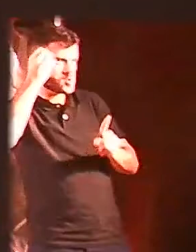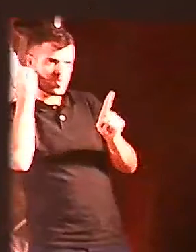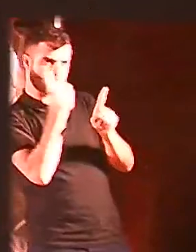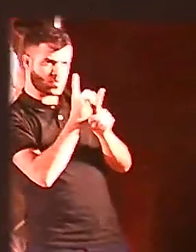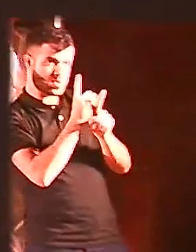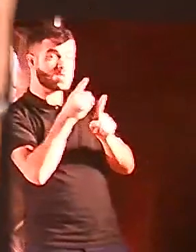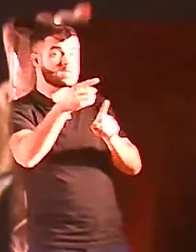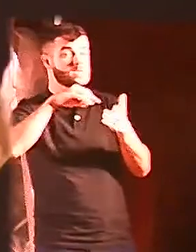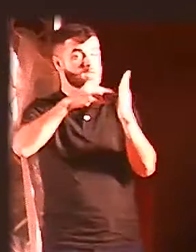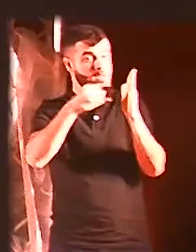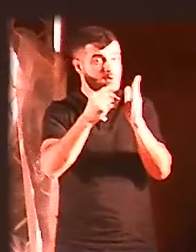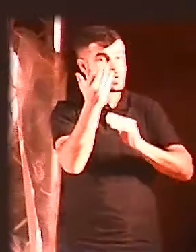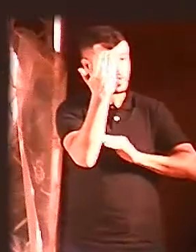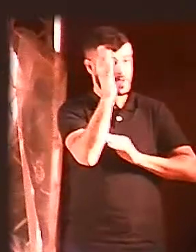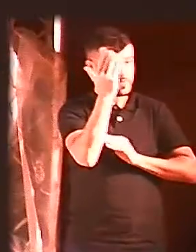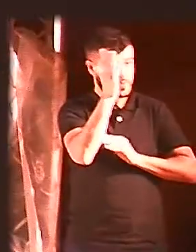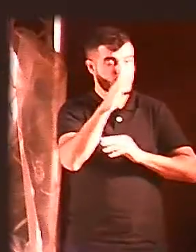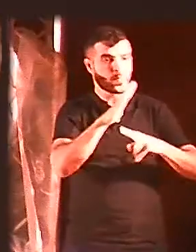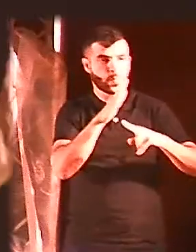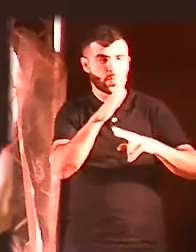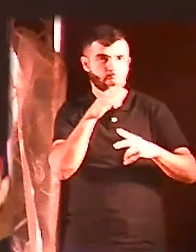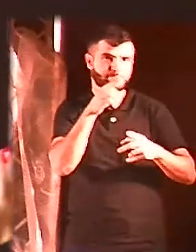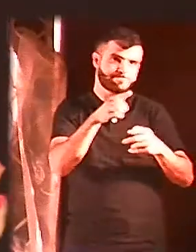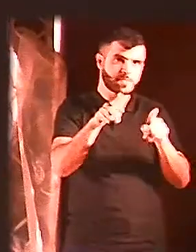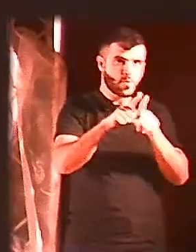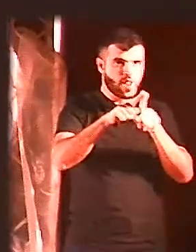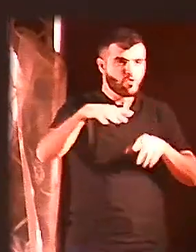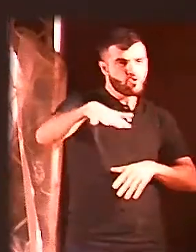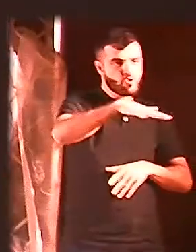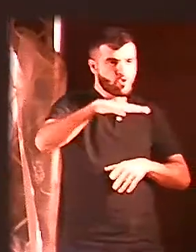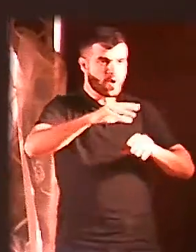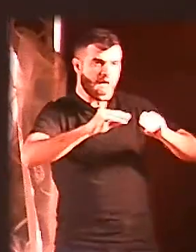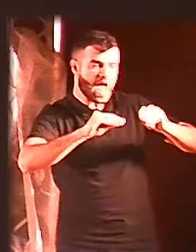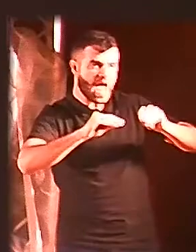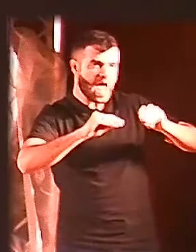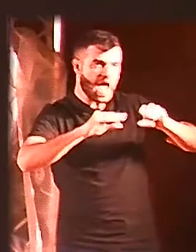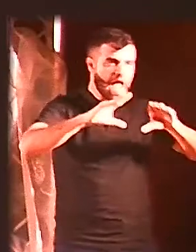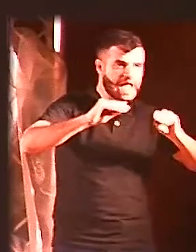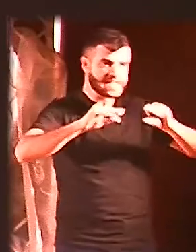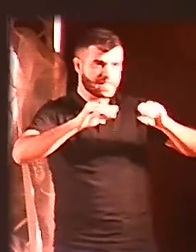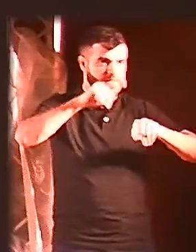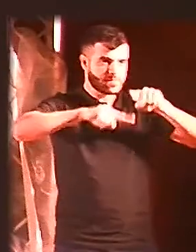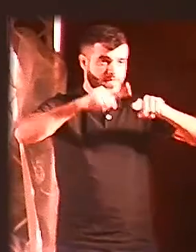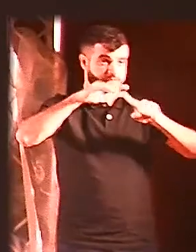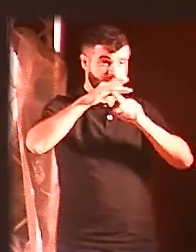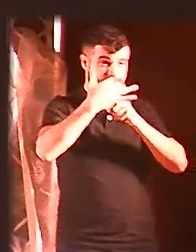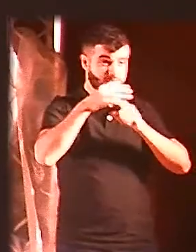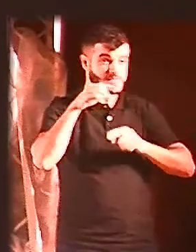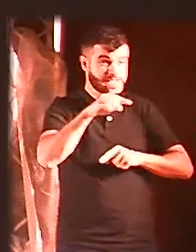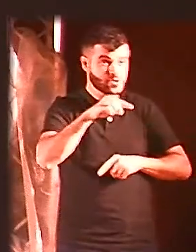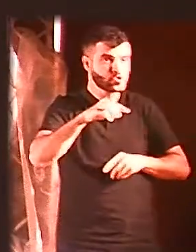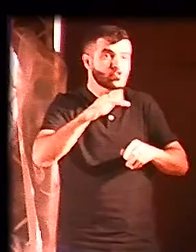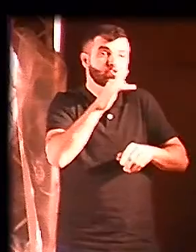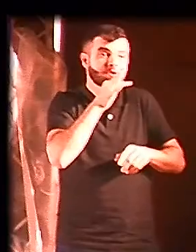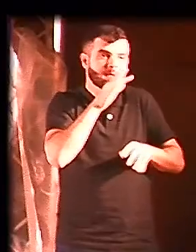denominarse sistema espejo, porque es más bien una combinación de zonas la que se activa según las circunstancias, sigue siendo un